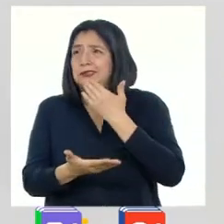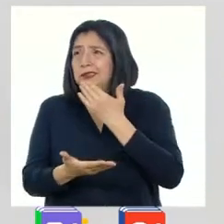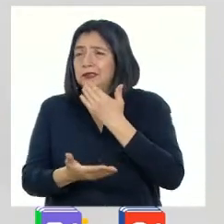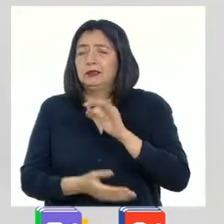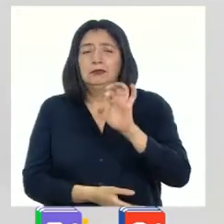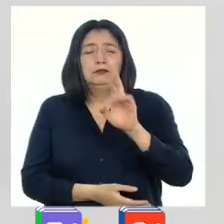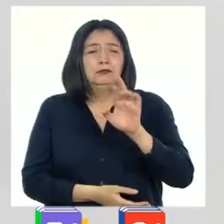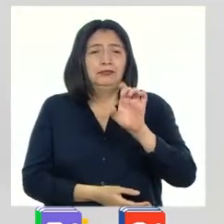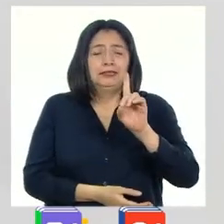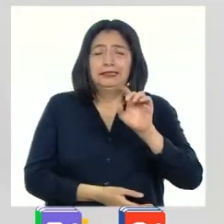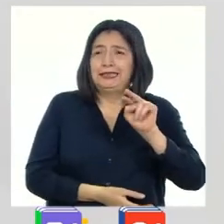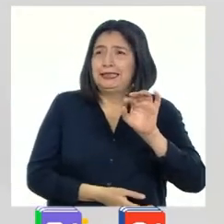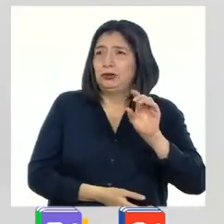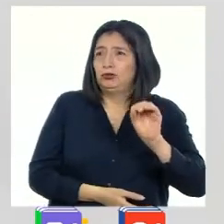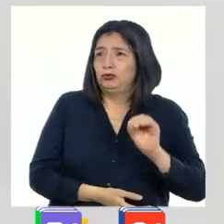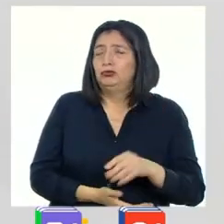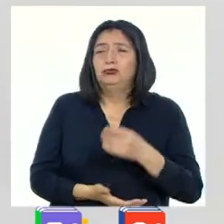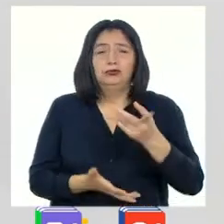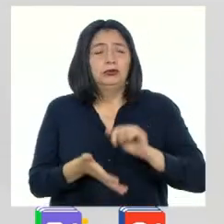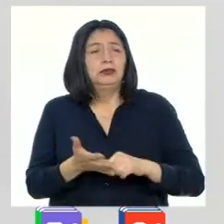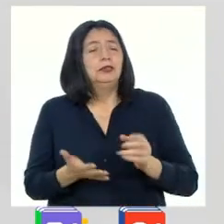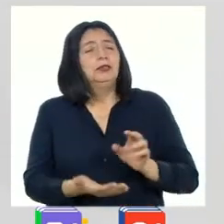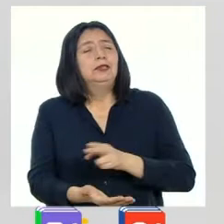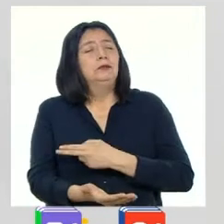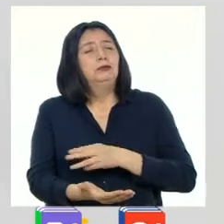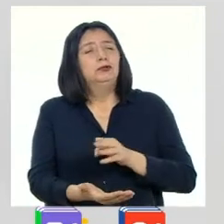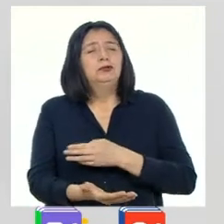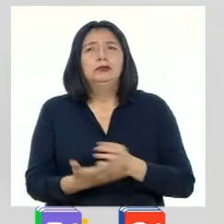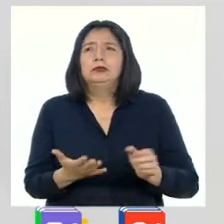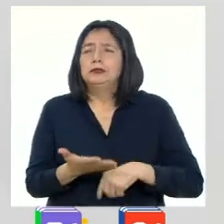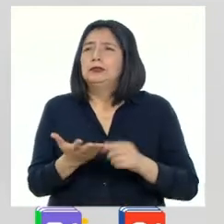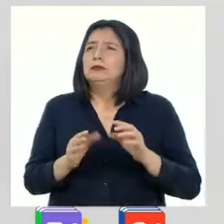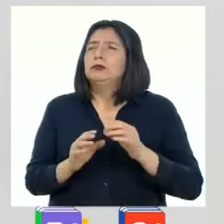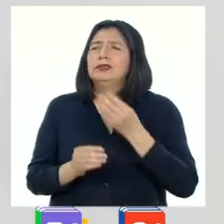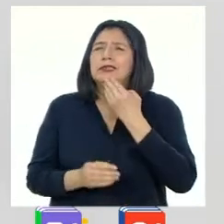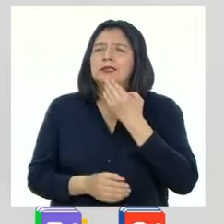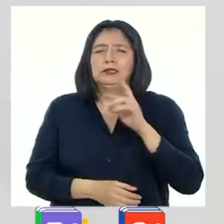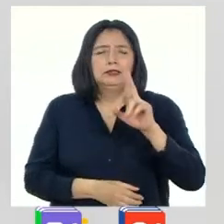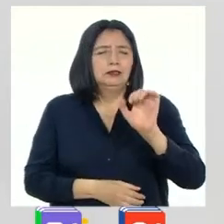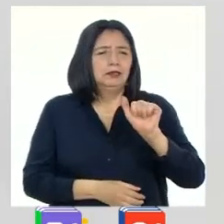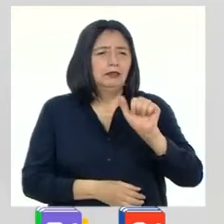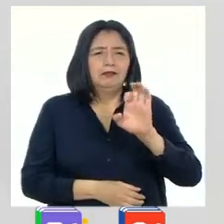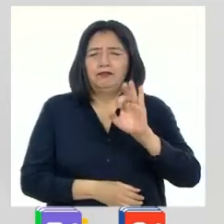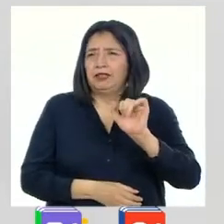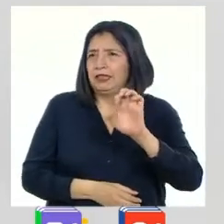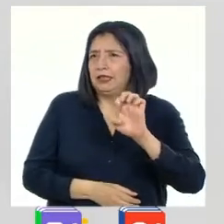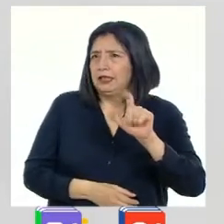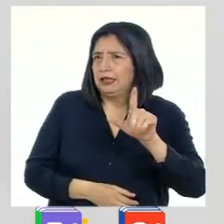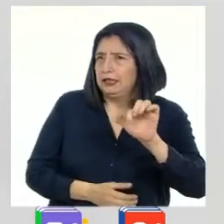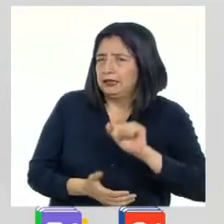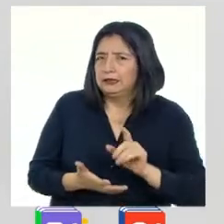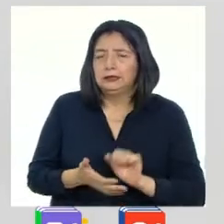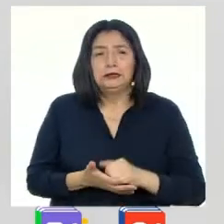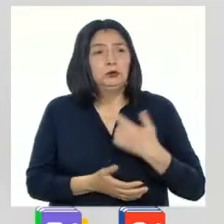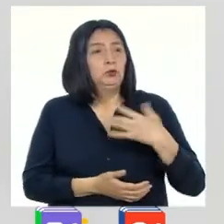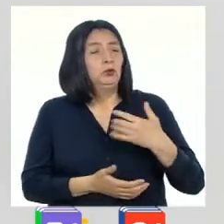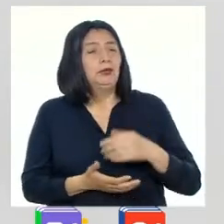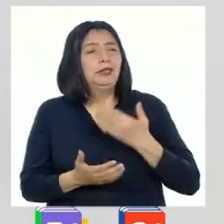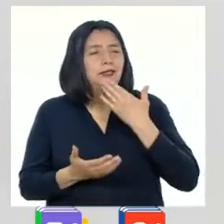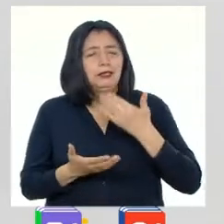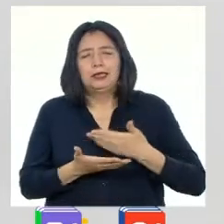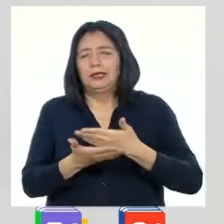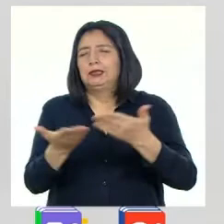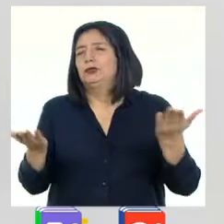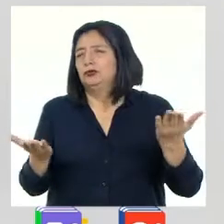por Fernando Vera Rebollar Mar y la melodía fue compuesta por Rafael Castañeda Jaramillo. Y está dedicada